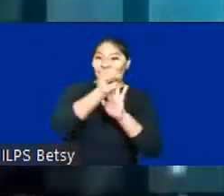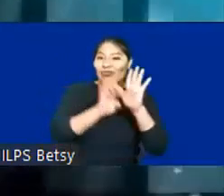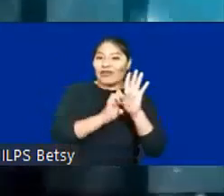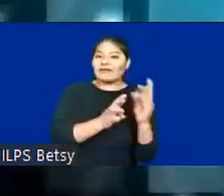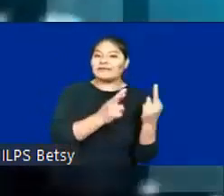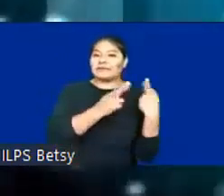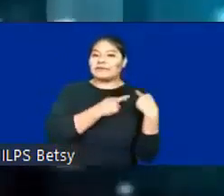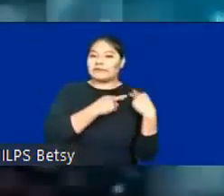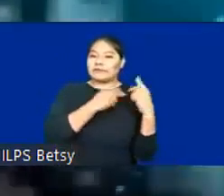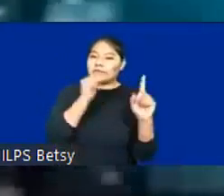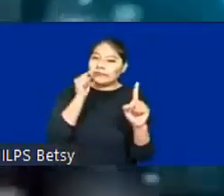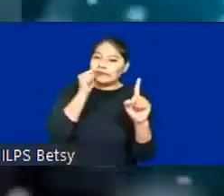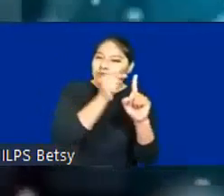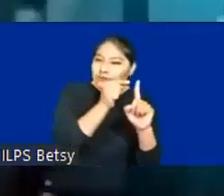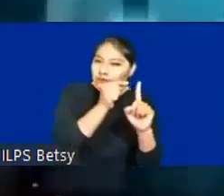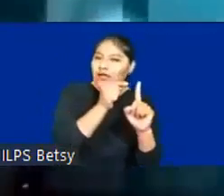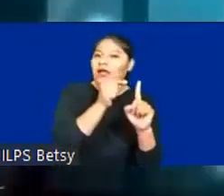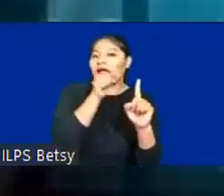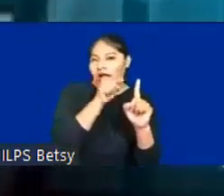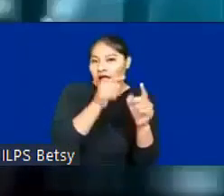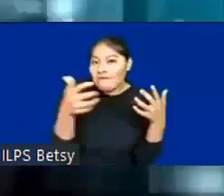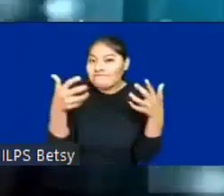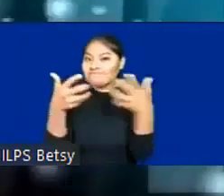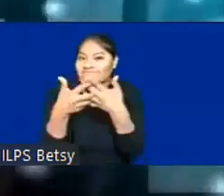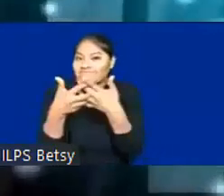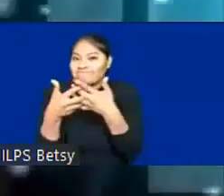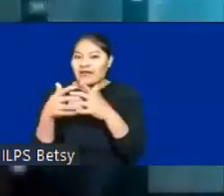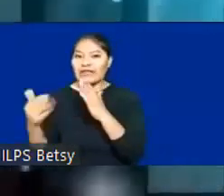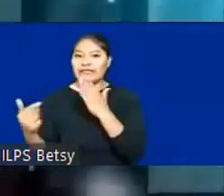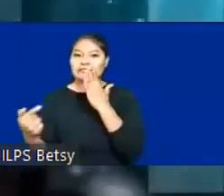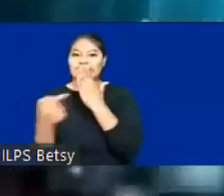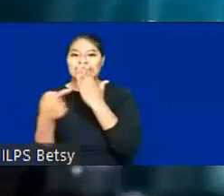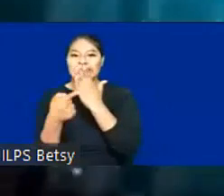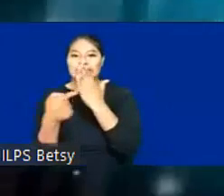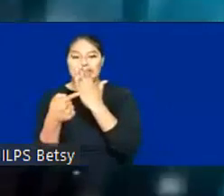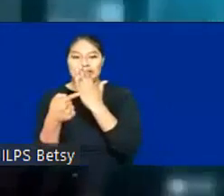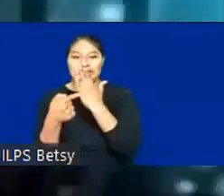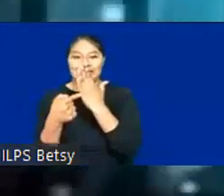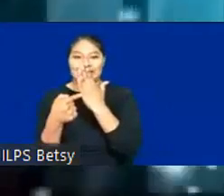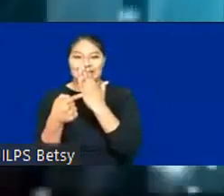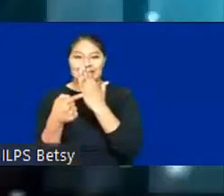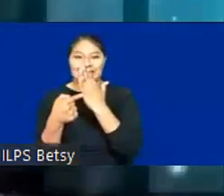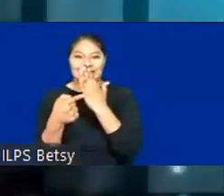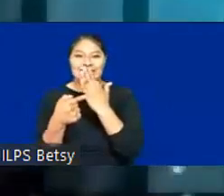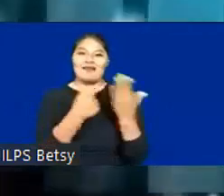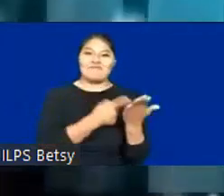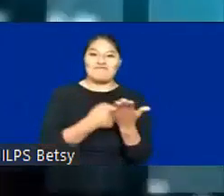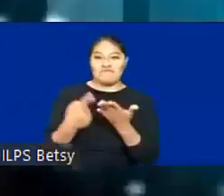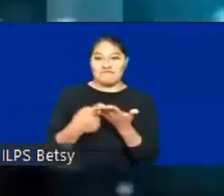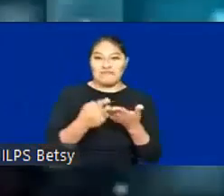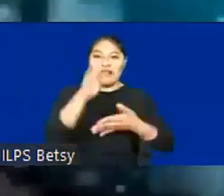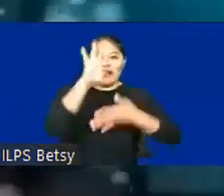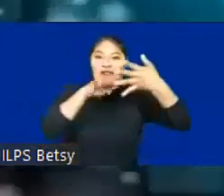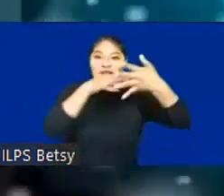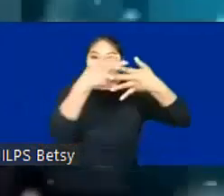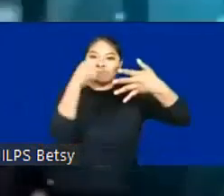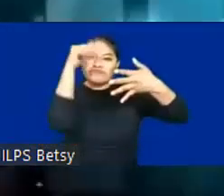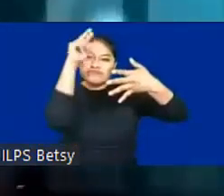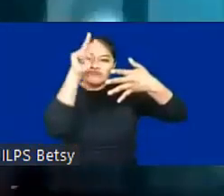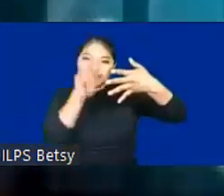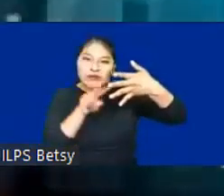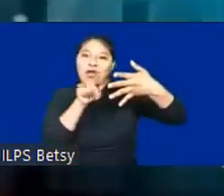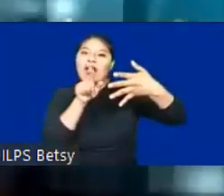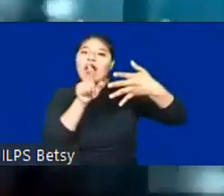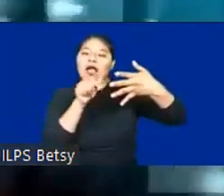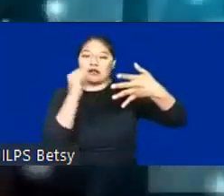institución para tener un plan de gobierno digital que responda o que nos permita lograr los objetivos